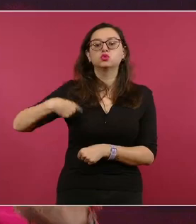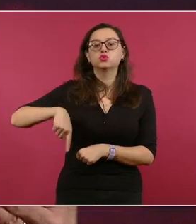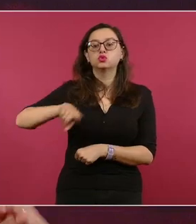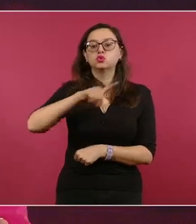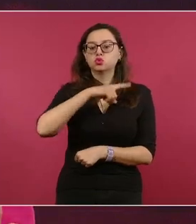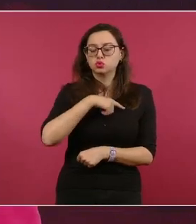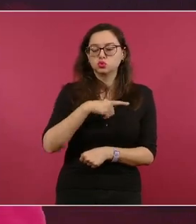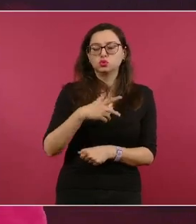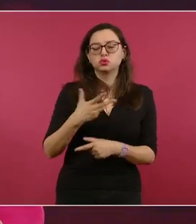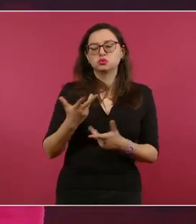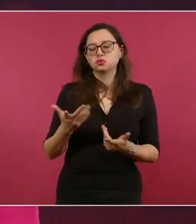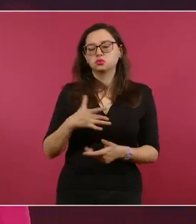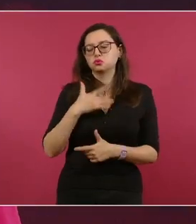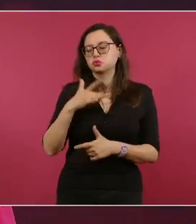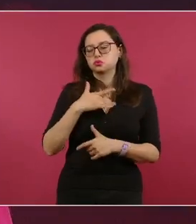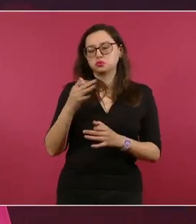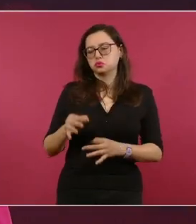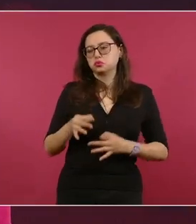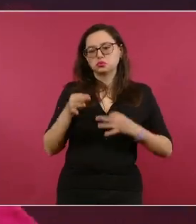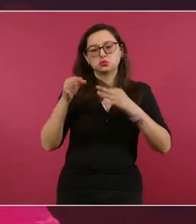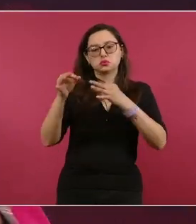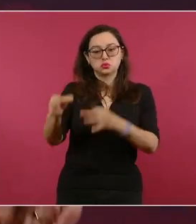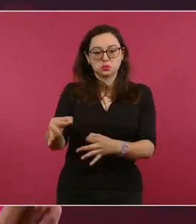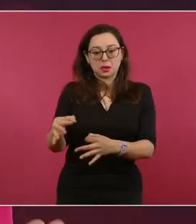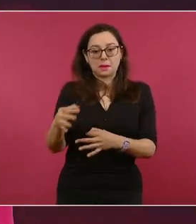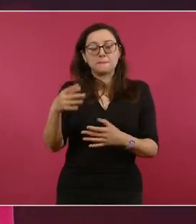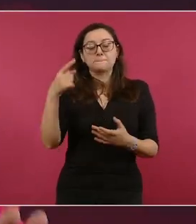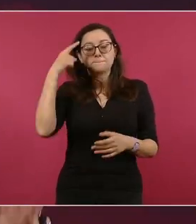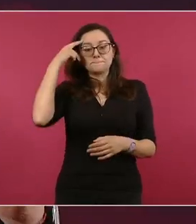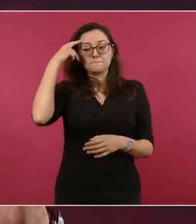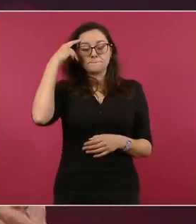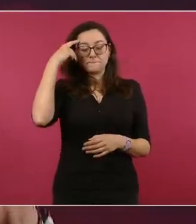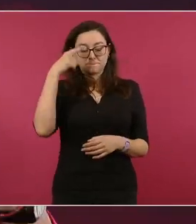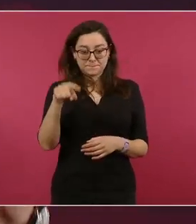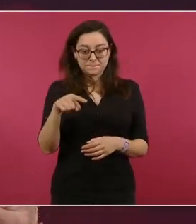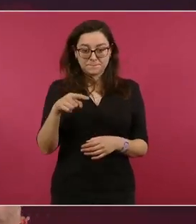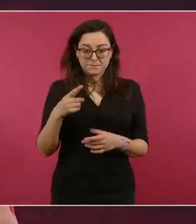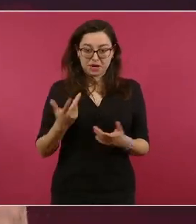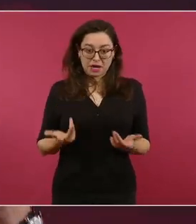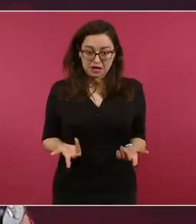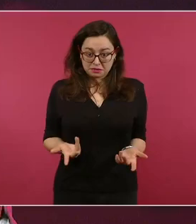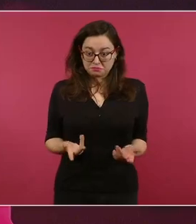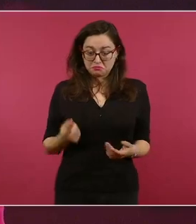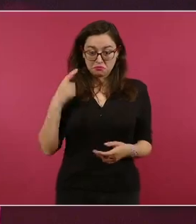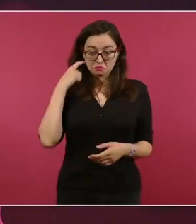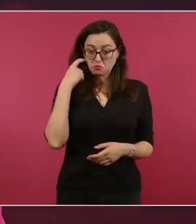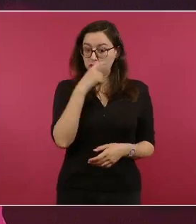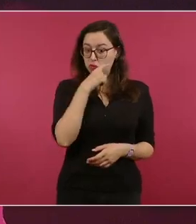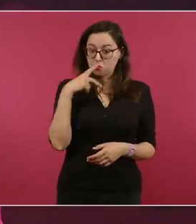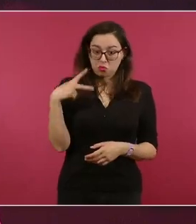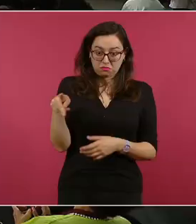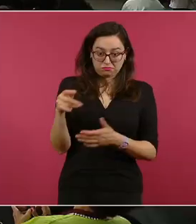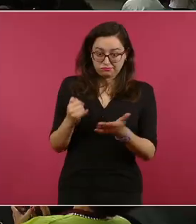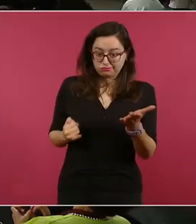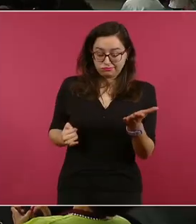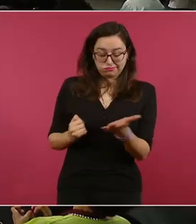dando más tiempo, como por instrucciones del presidente, para que ellos tomen sus decisiones de manera soberana.